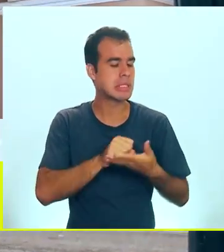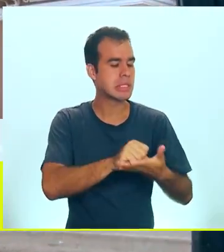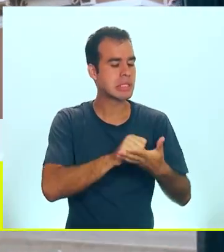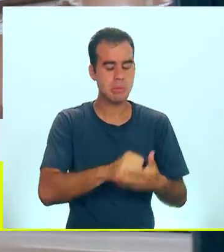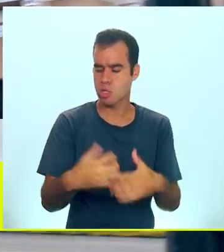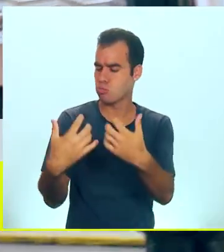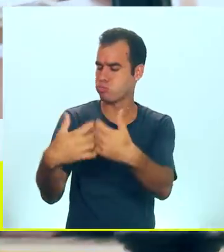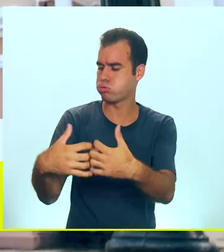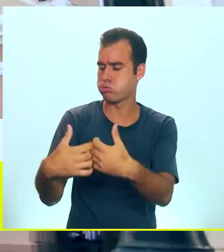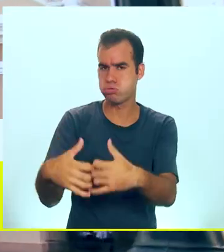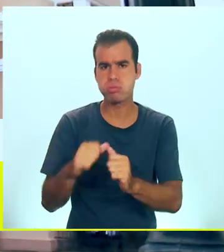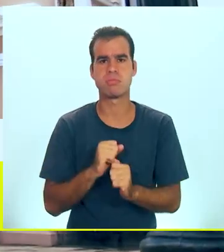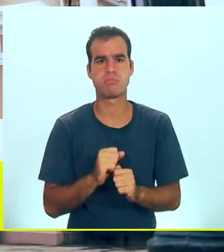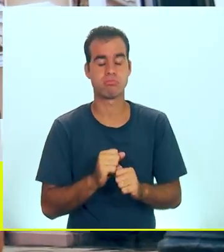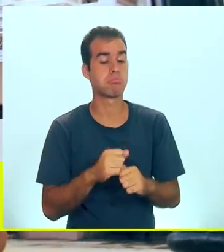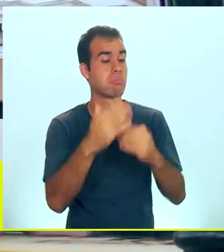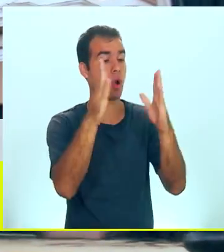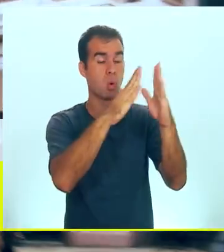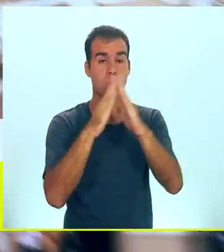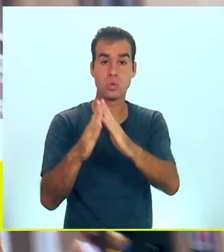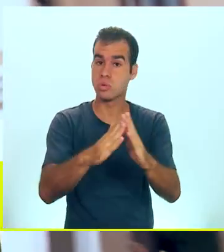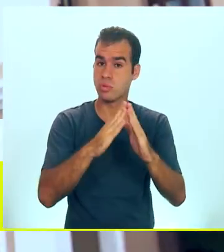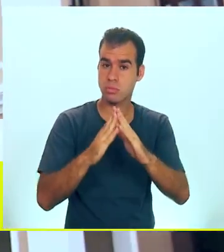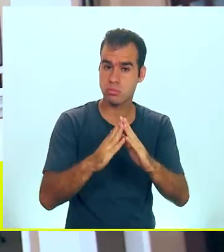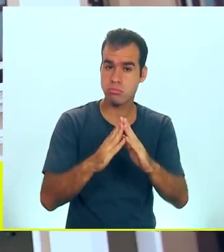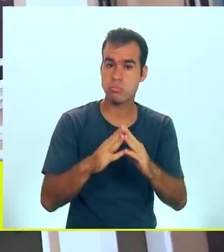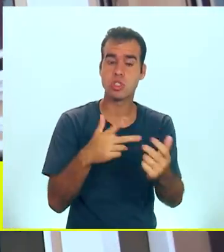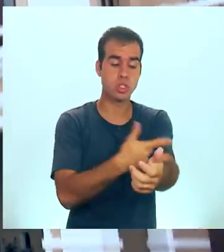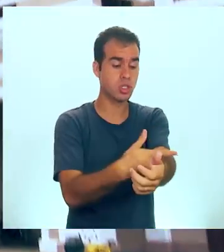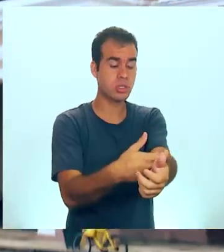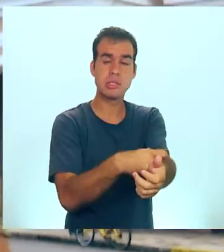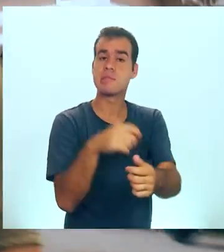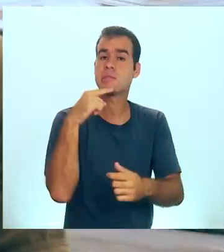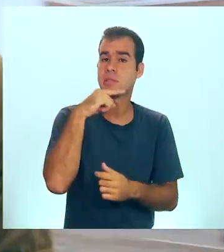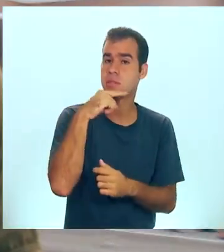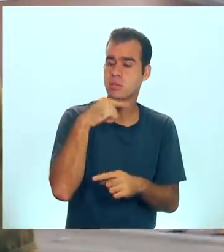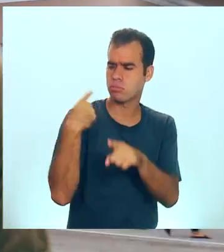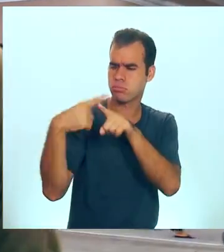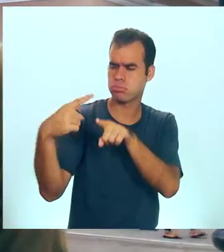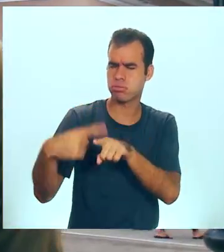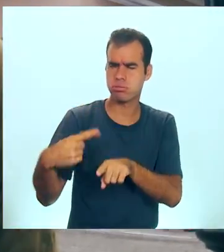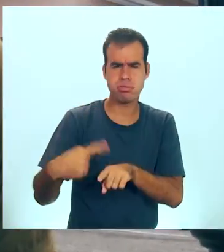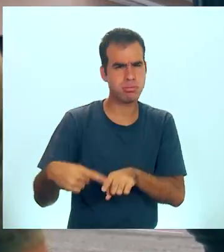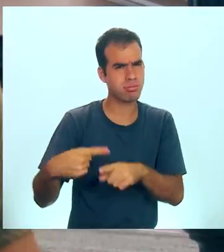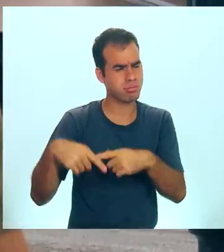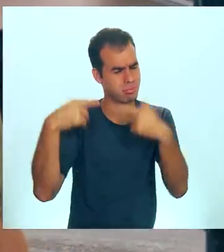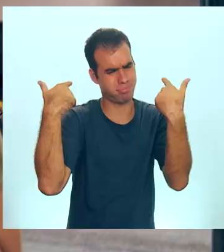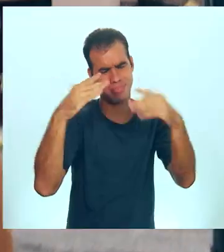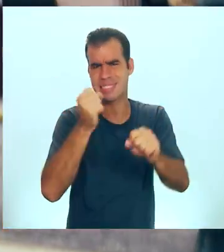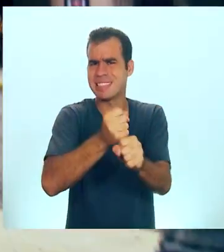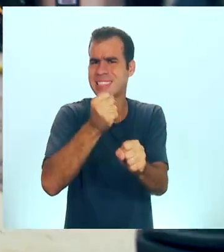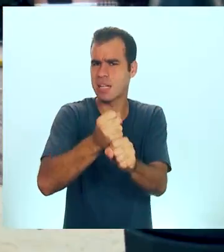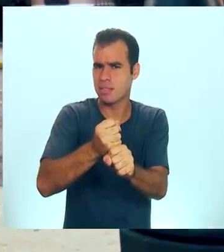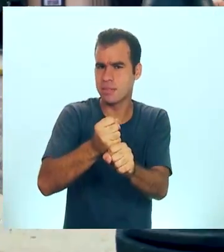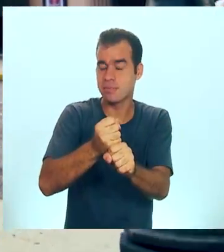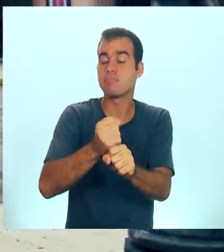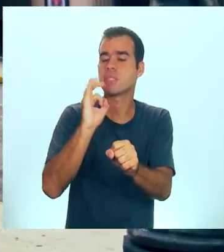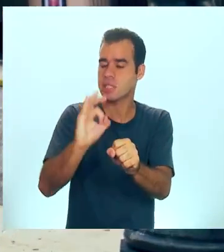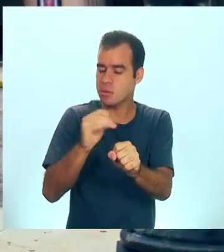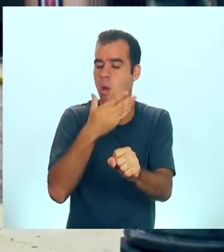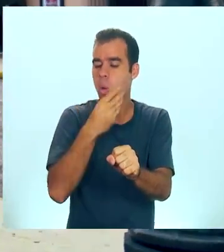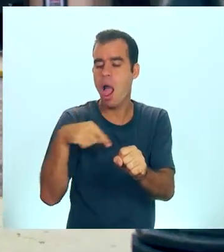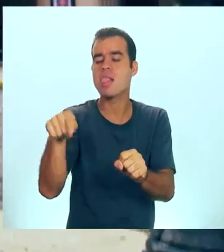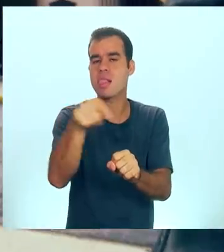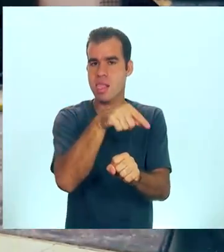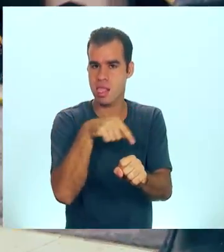producción, desde el barrio, desde la comunidad, en la donación de sangre y en muchas, muchísimas más tareas. Ha estado presente, demostrando